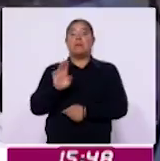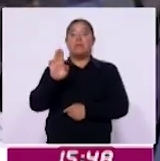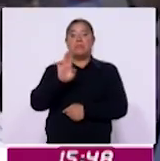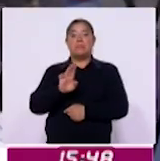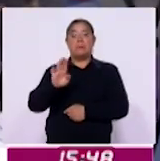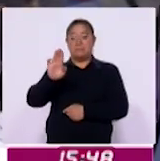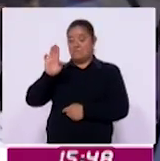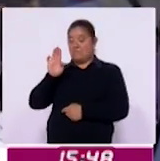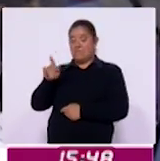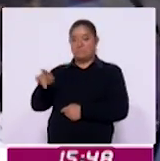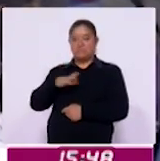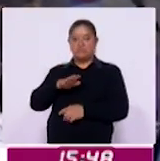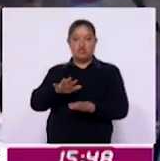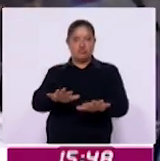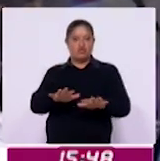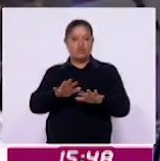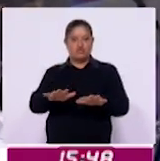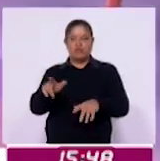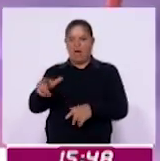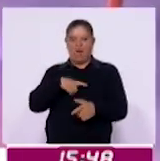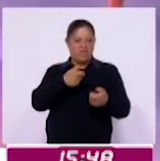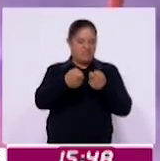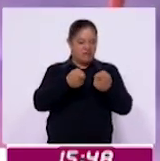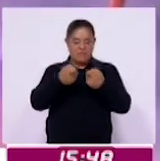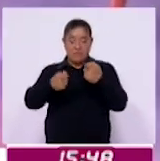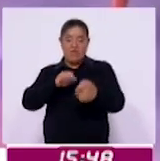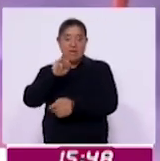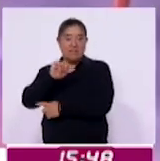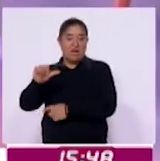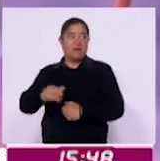visión de un futuro dominado por la inteligencia artificial.